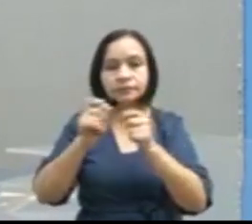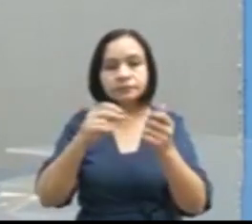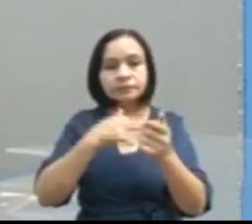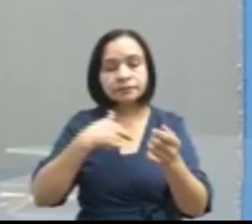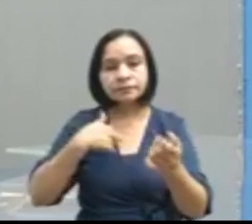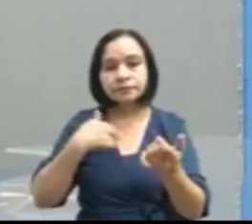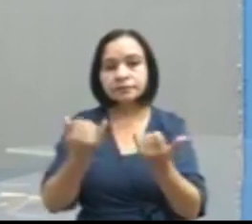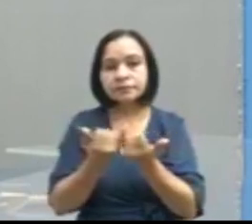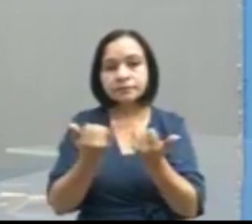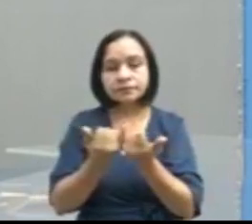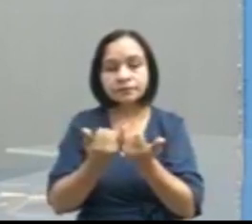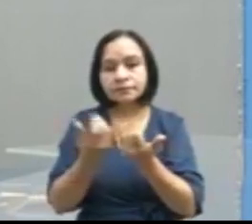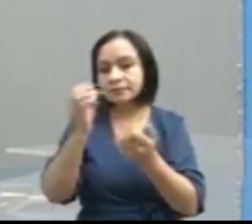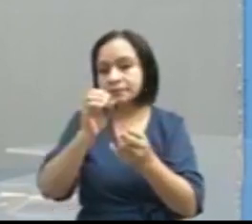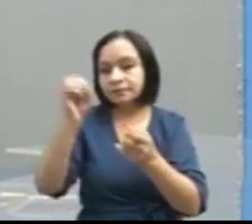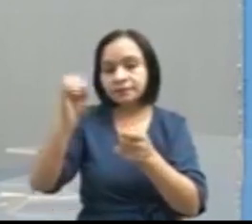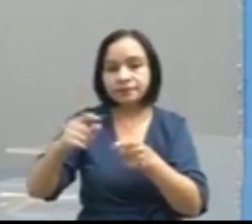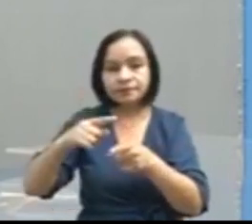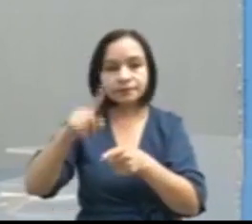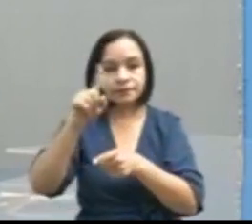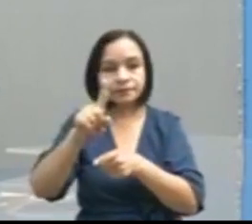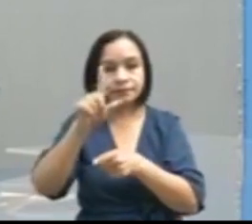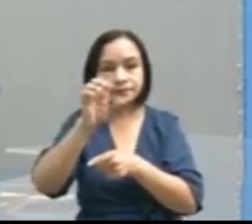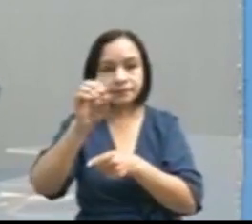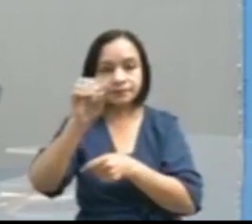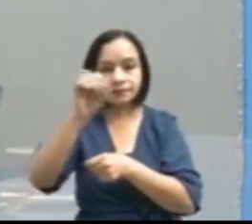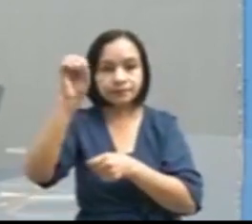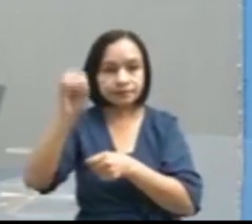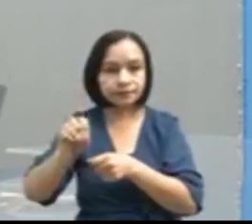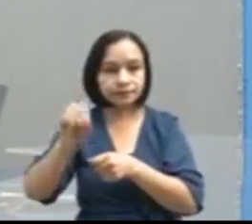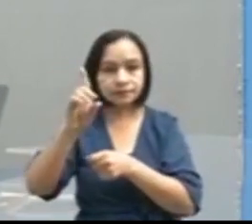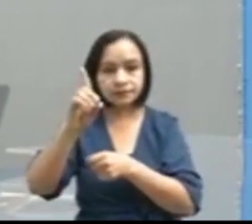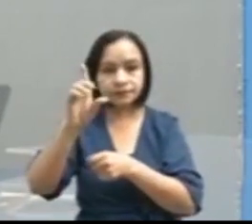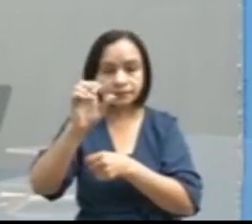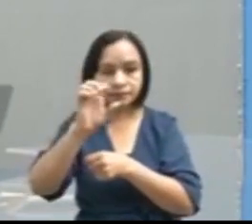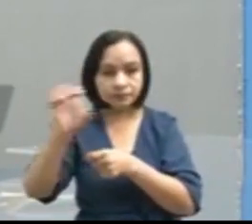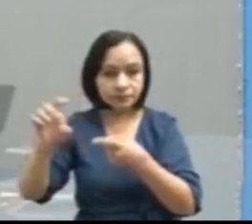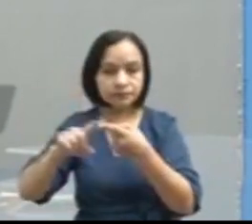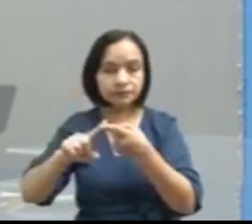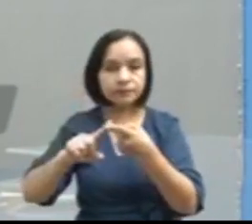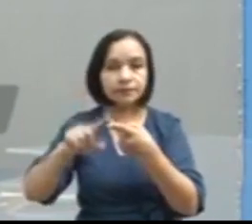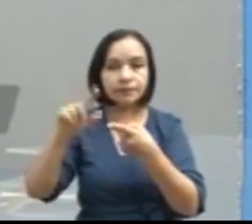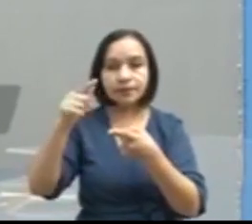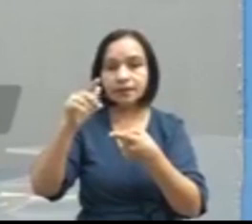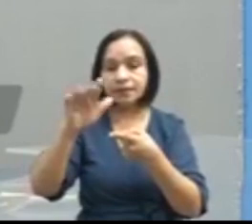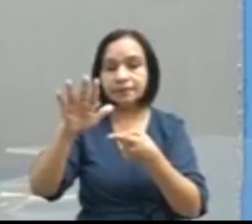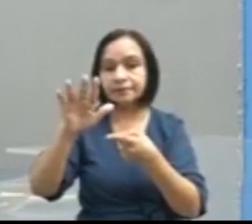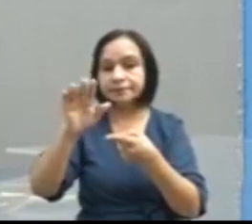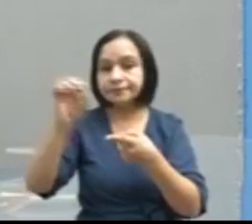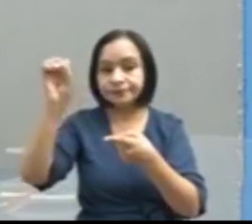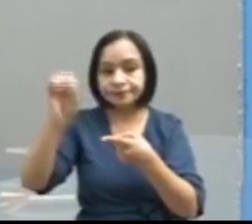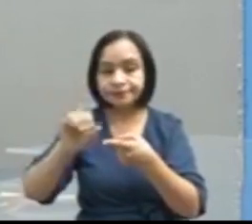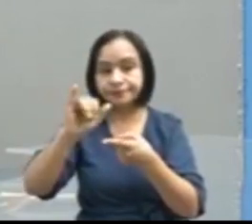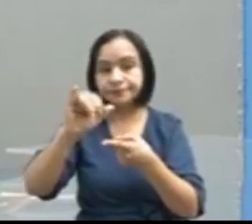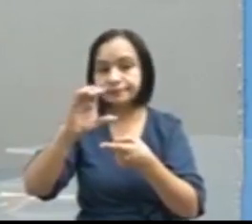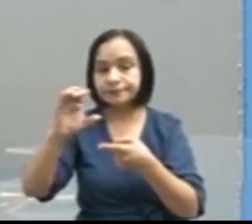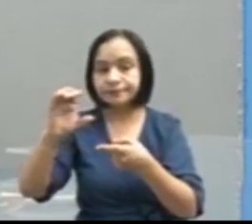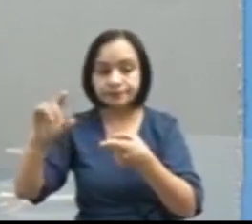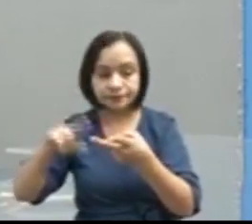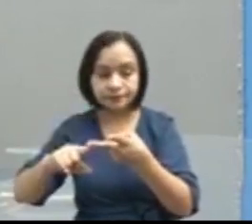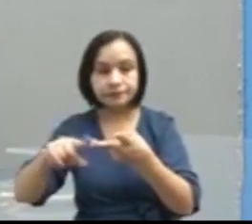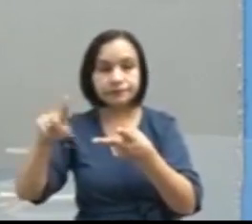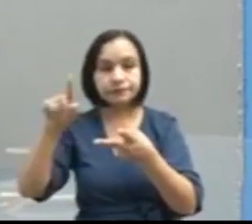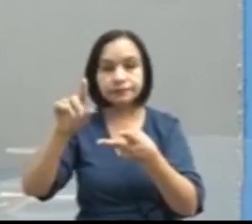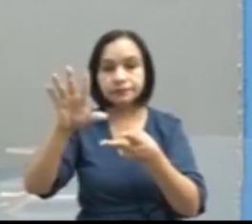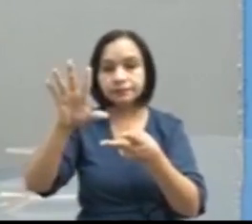hay una exoneración del 100% en el DAI, del 75% en el ISC y del 50%